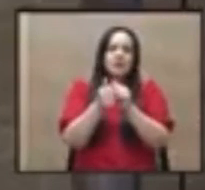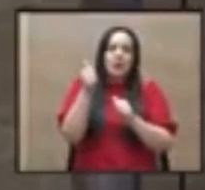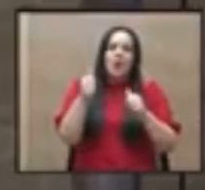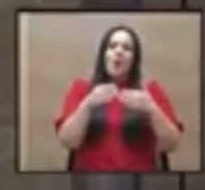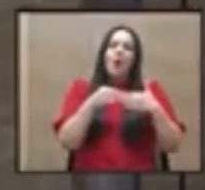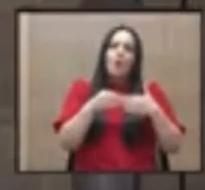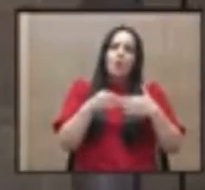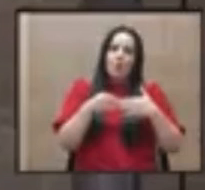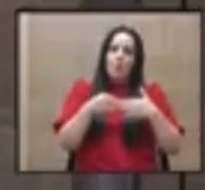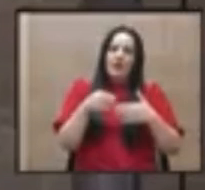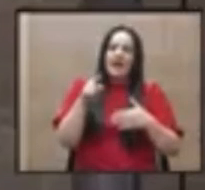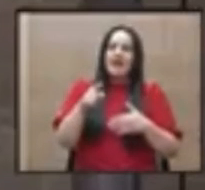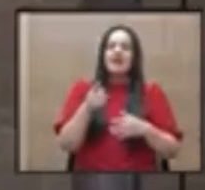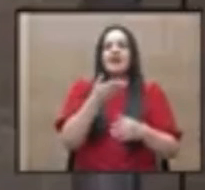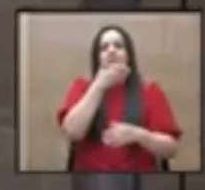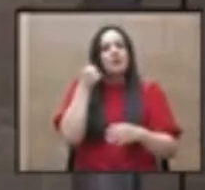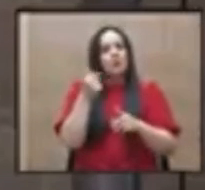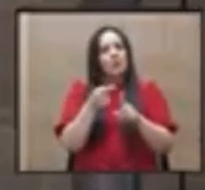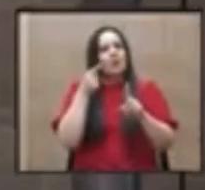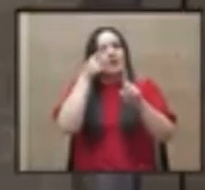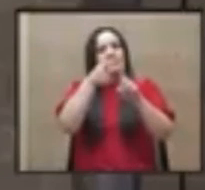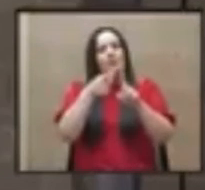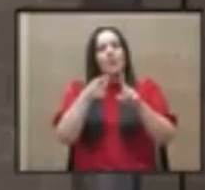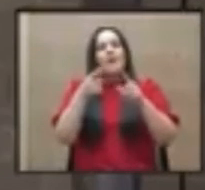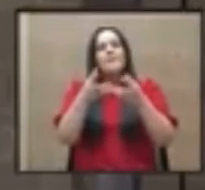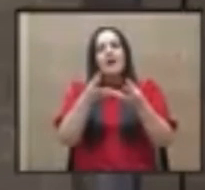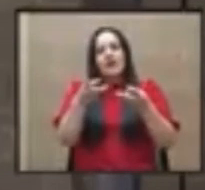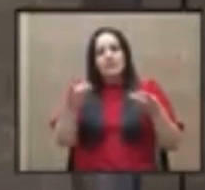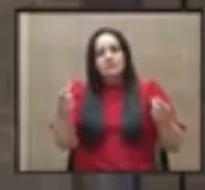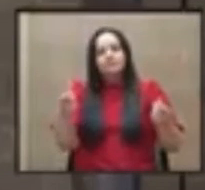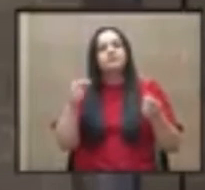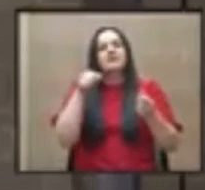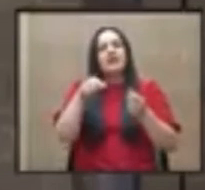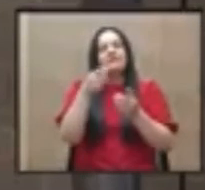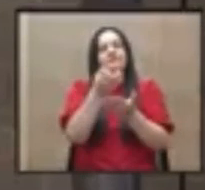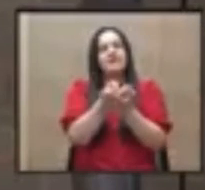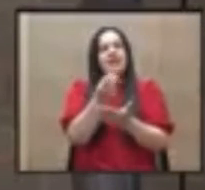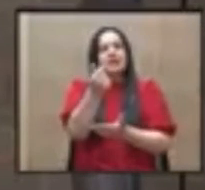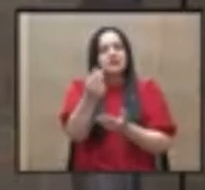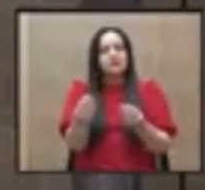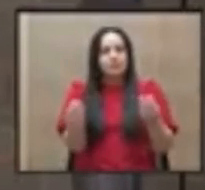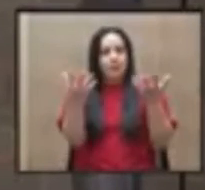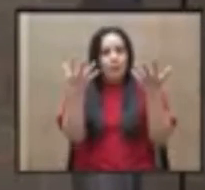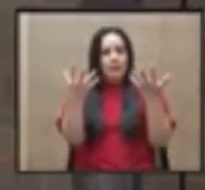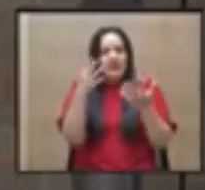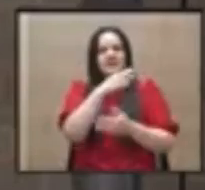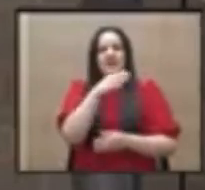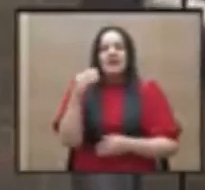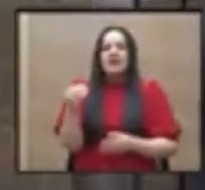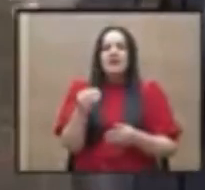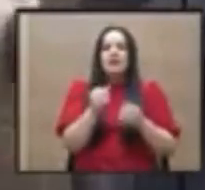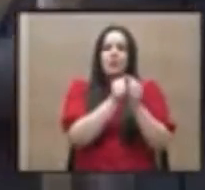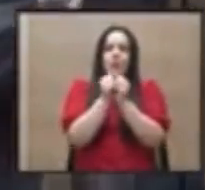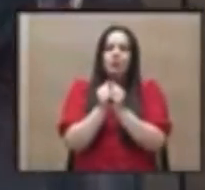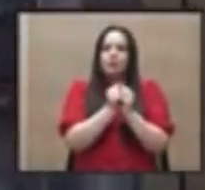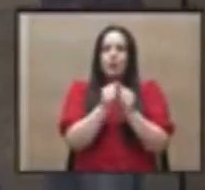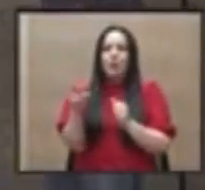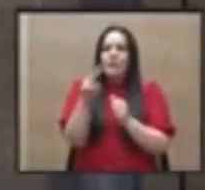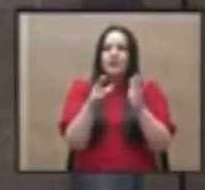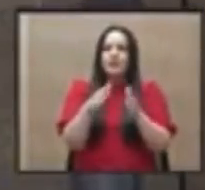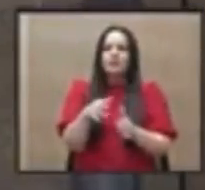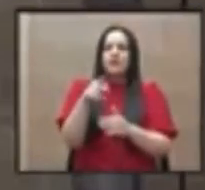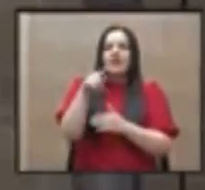el objetivo de sanear las finanzas públicas. Por esto, junto con compañeros de la fracción Unidad,